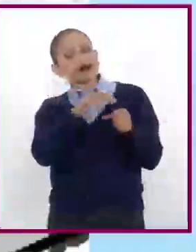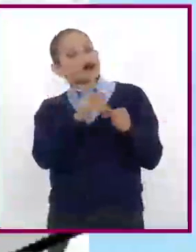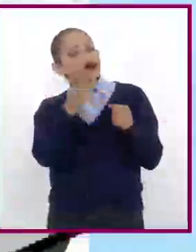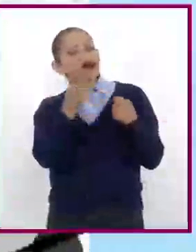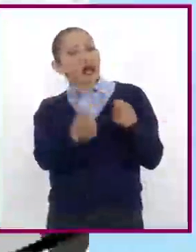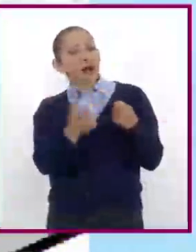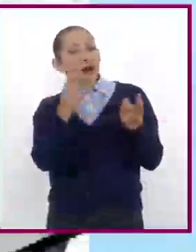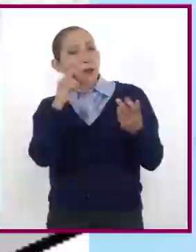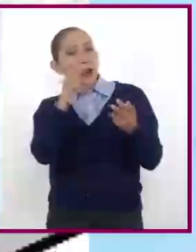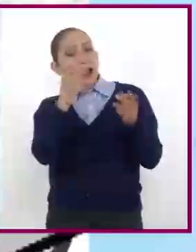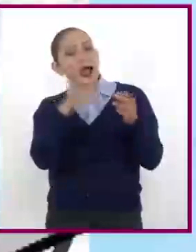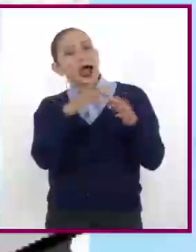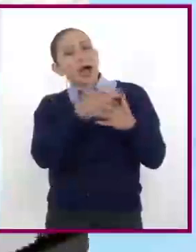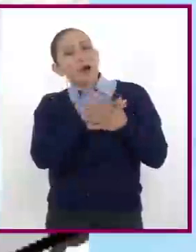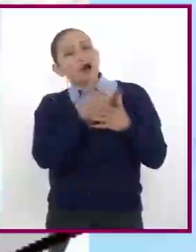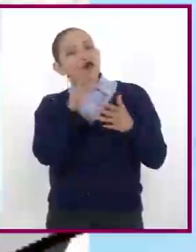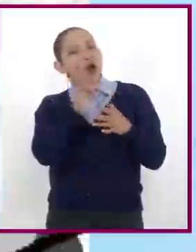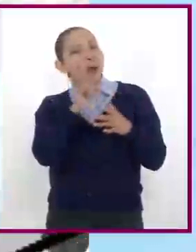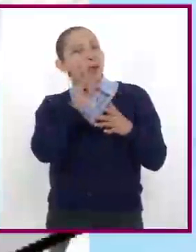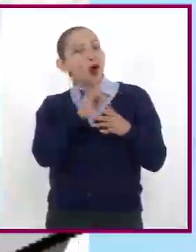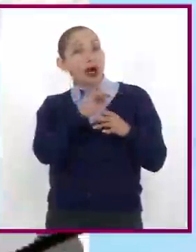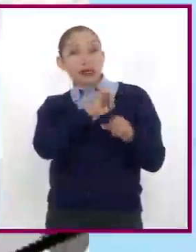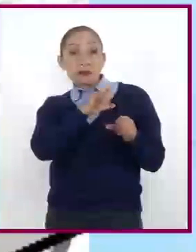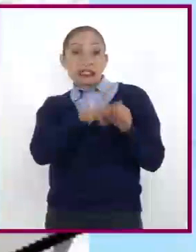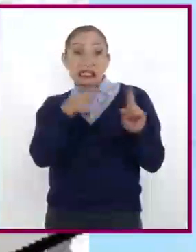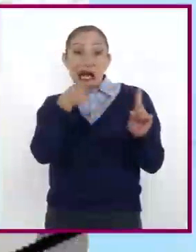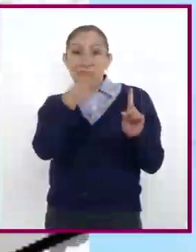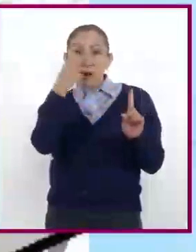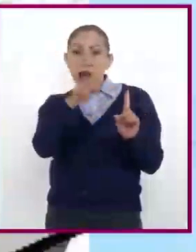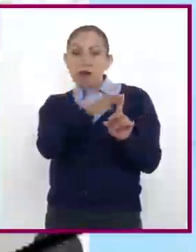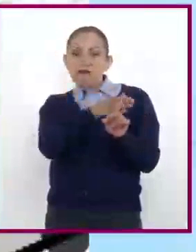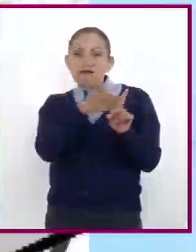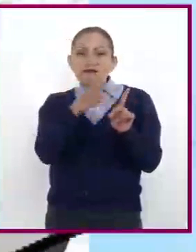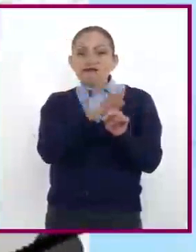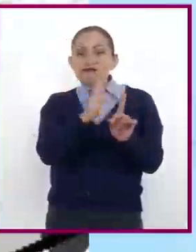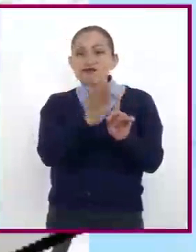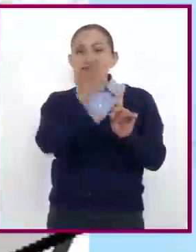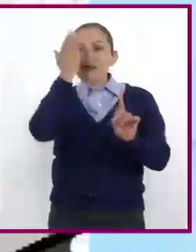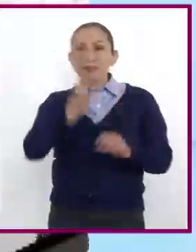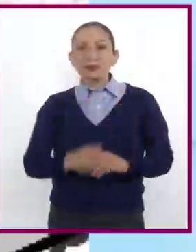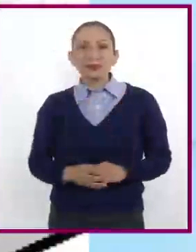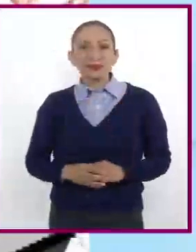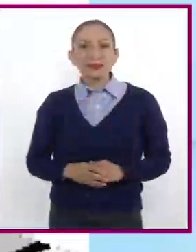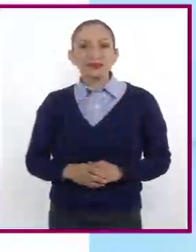significa captar el amor de una mujer, especialmente para seducirla.